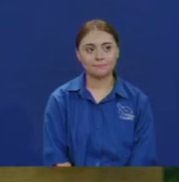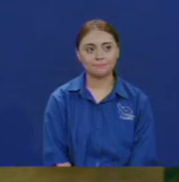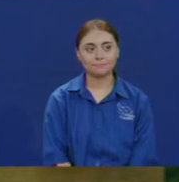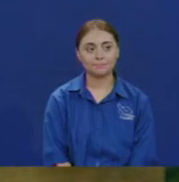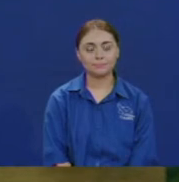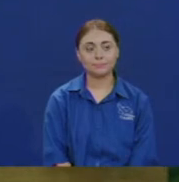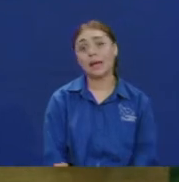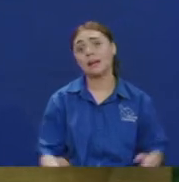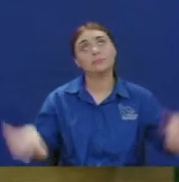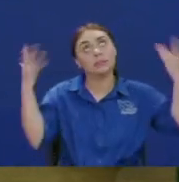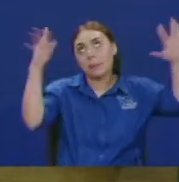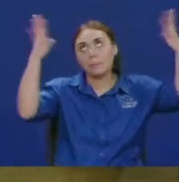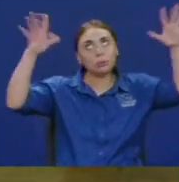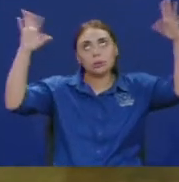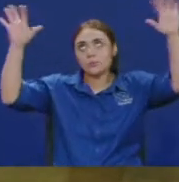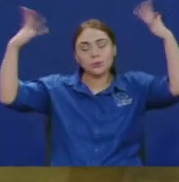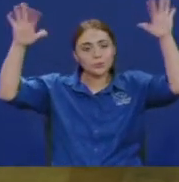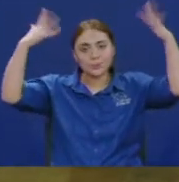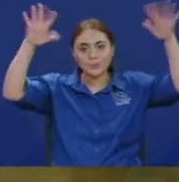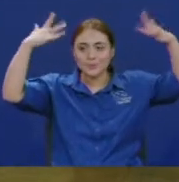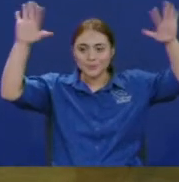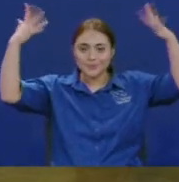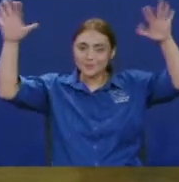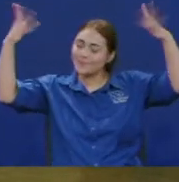Ay, dale un aplauso al Rey bendito.